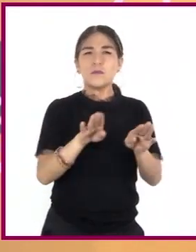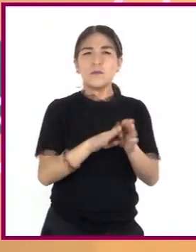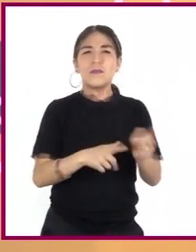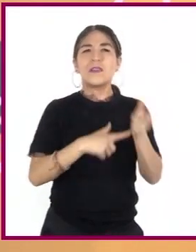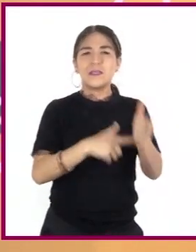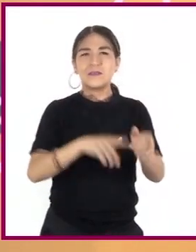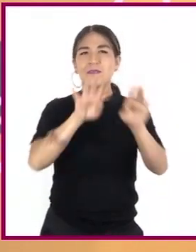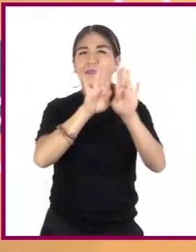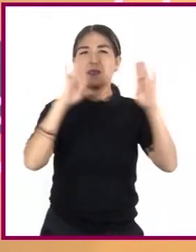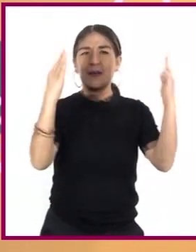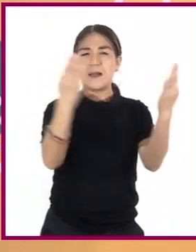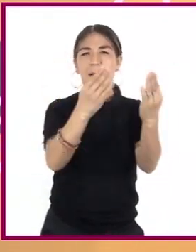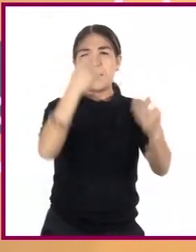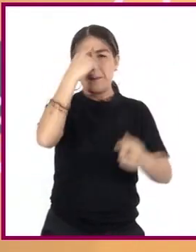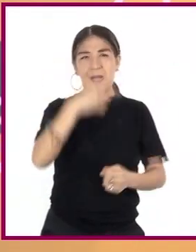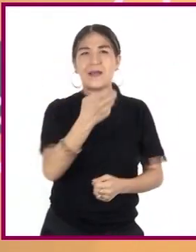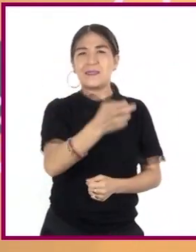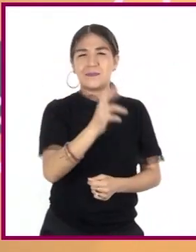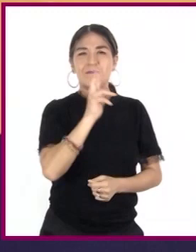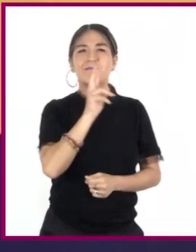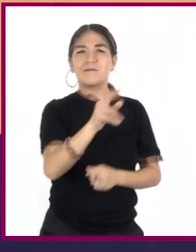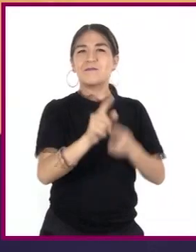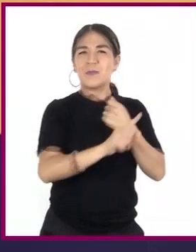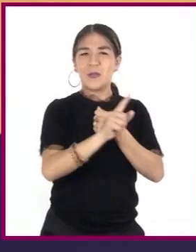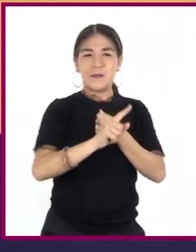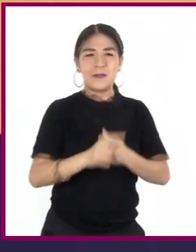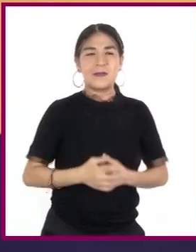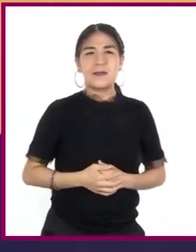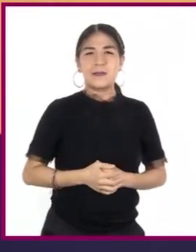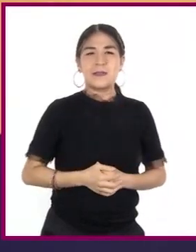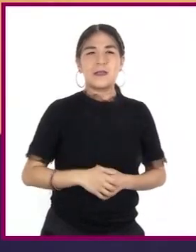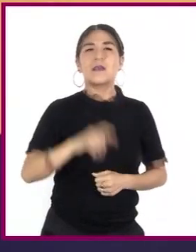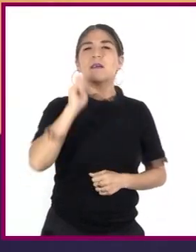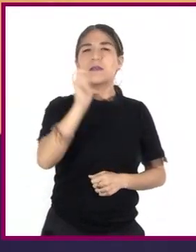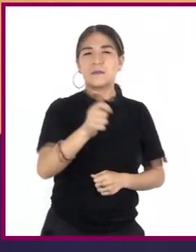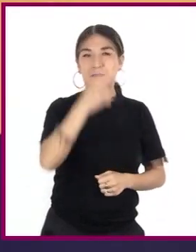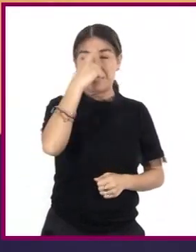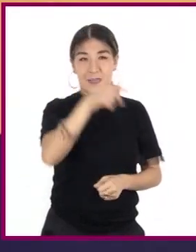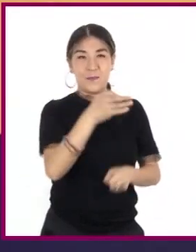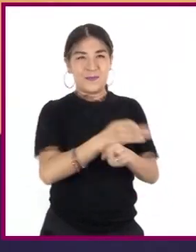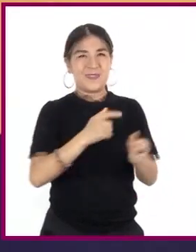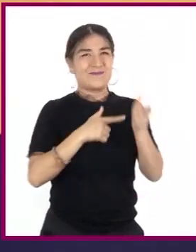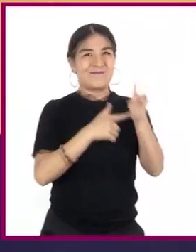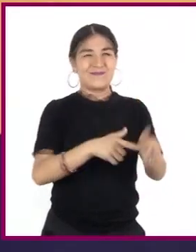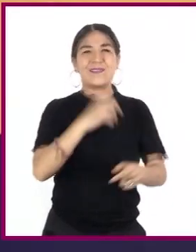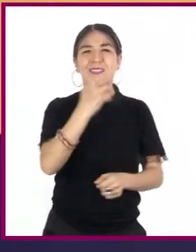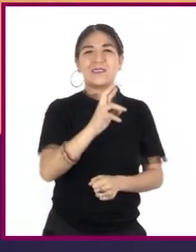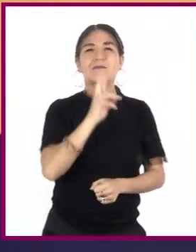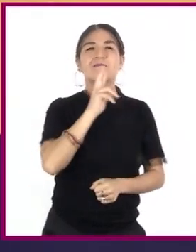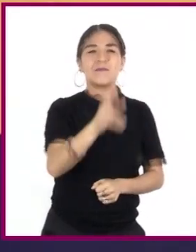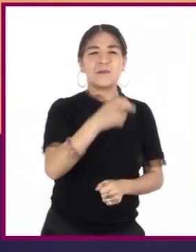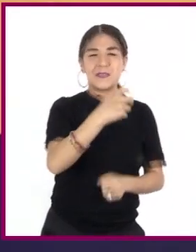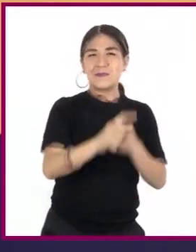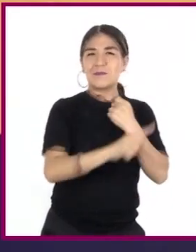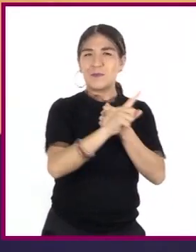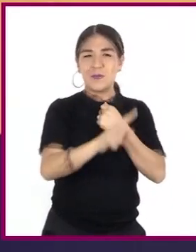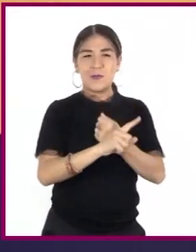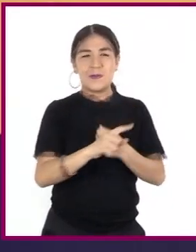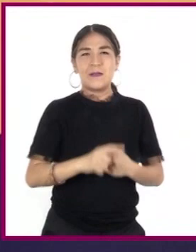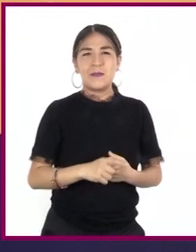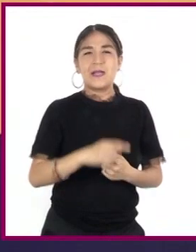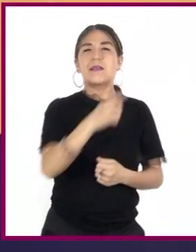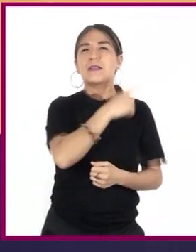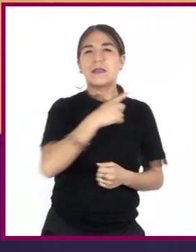continuar en la resolución de este problema? Una manera de continuar con la resolución del problema